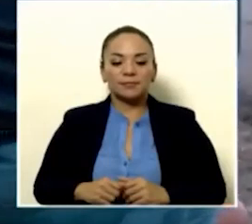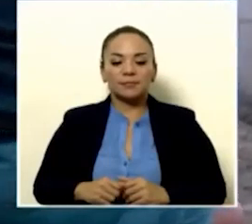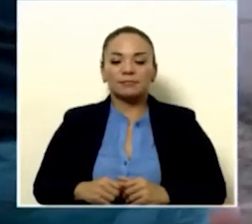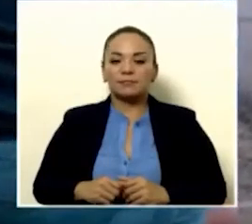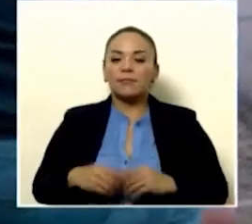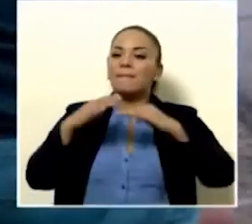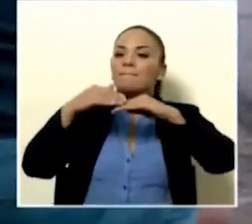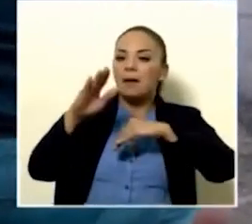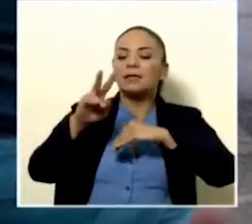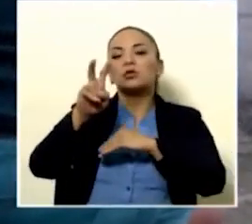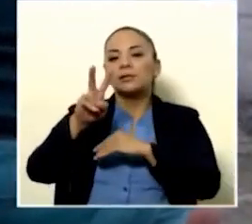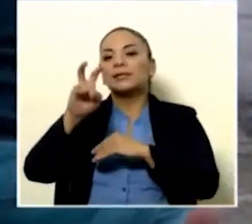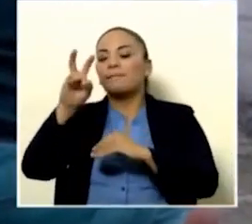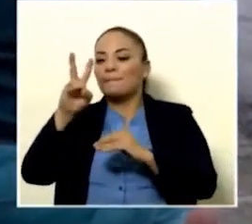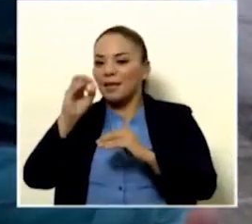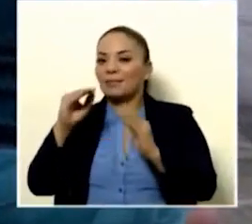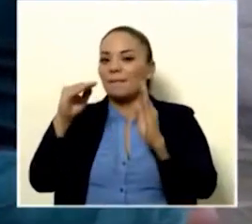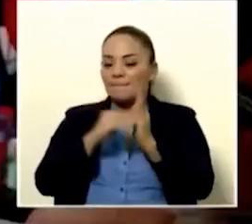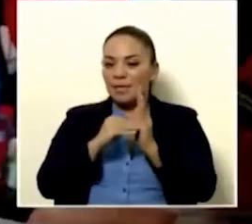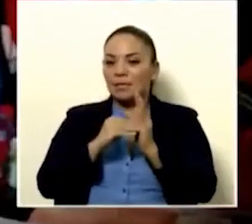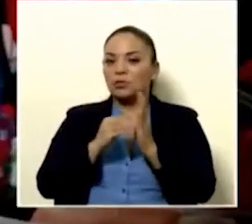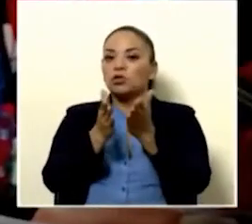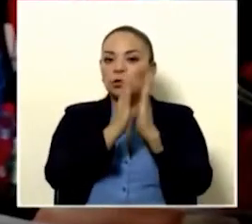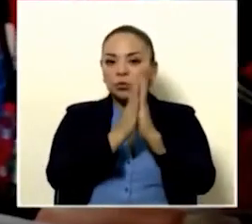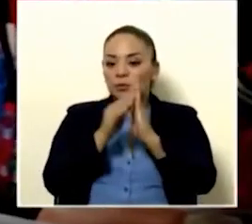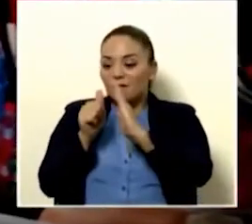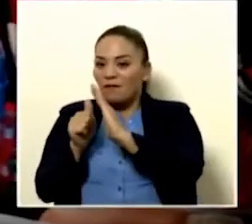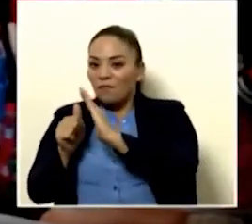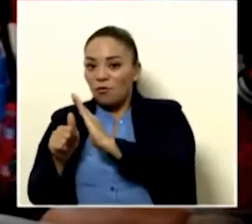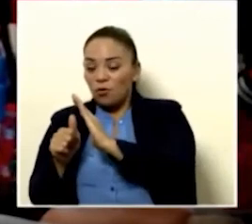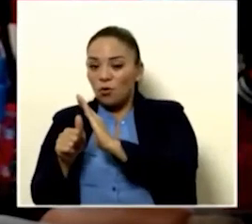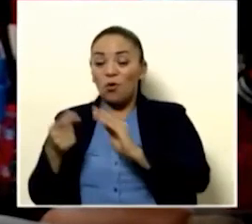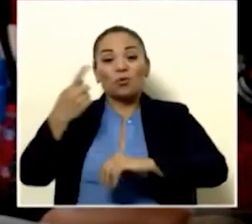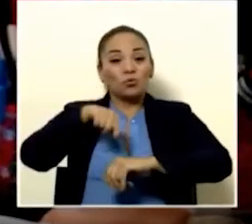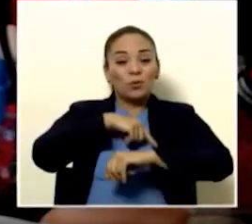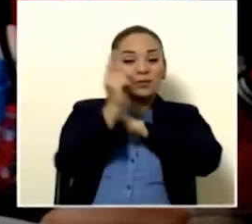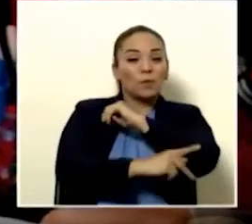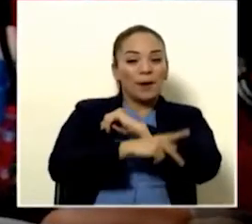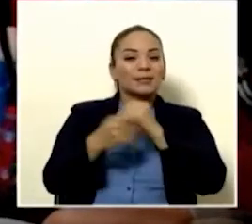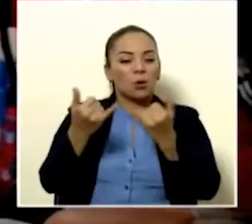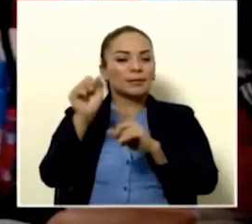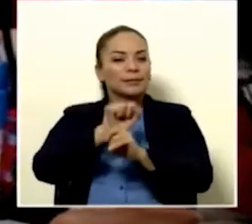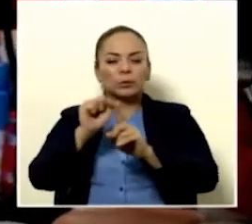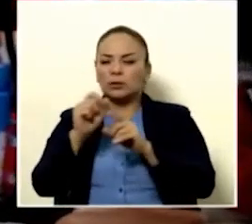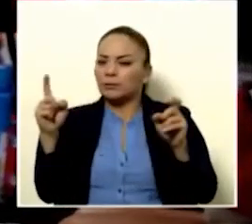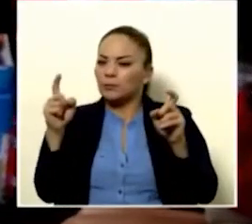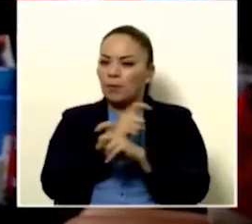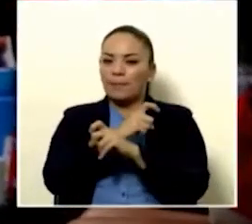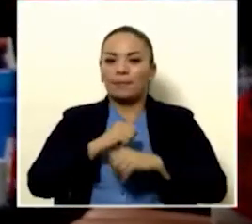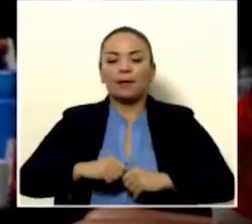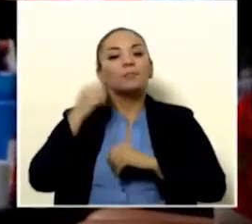Con más de 220,000 solicitudes de refugio a la fecha, nuestro país se encuentra en una situación compleja.